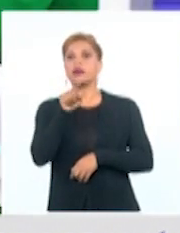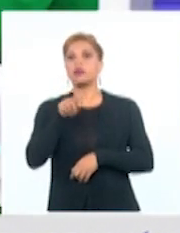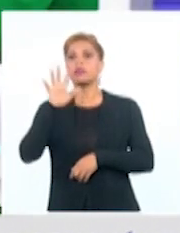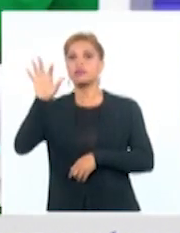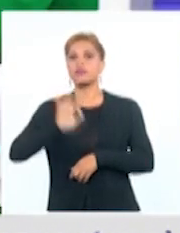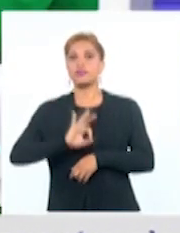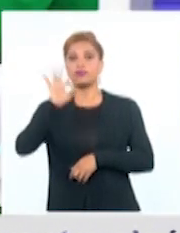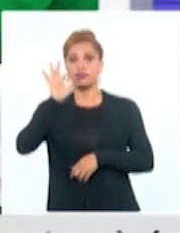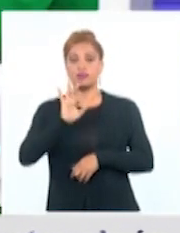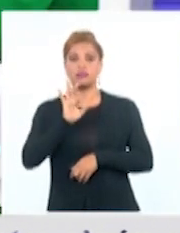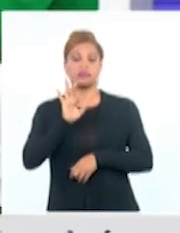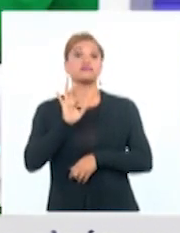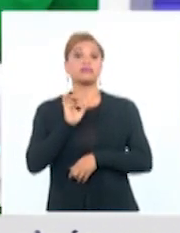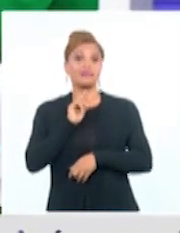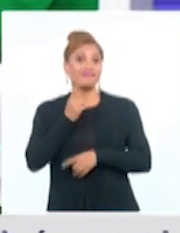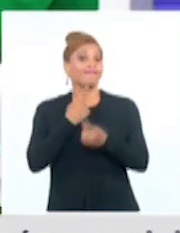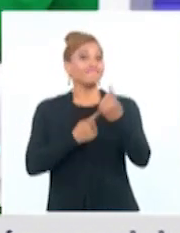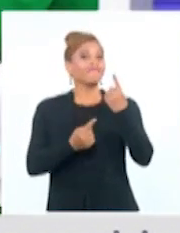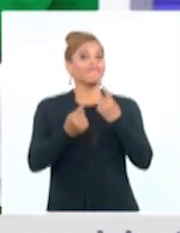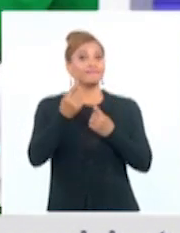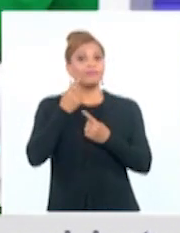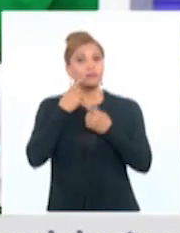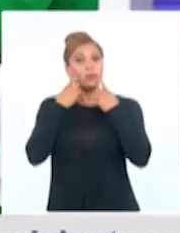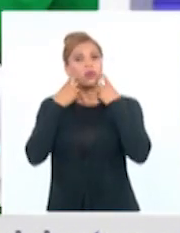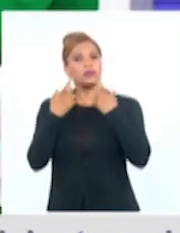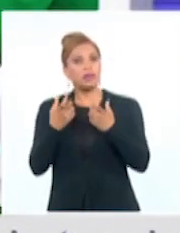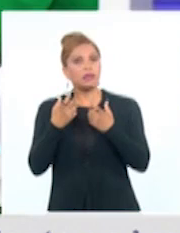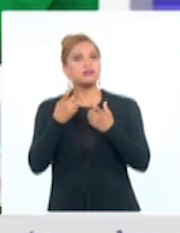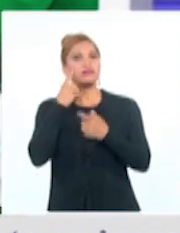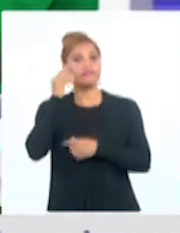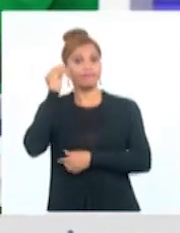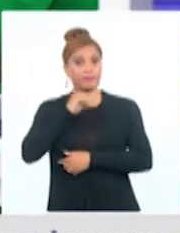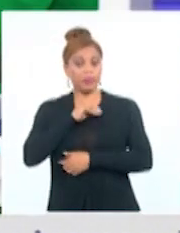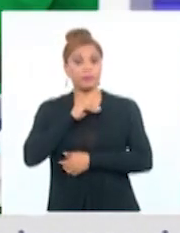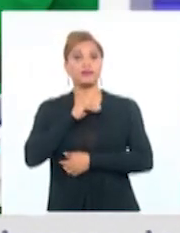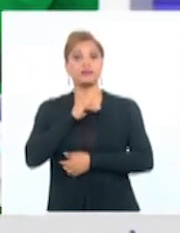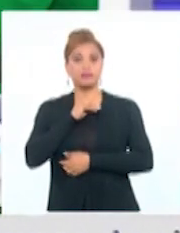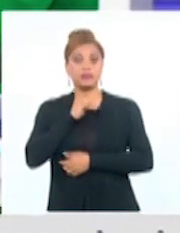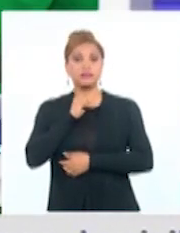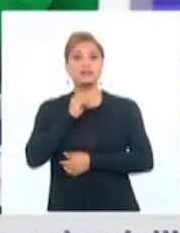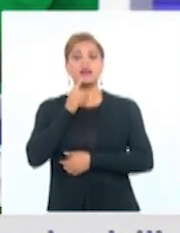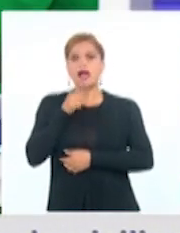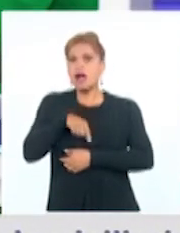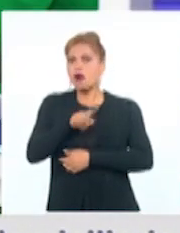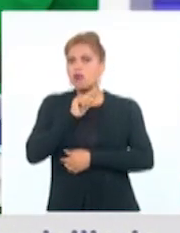diagnóstico. Eso es algo que es importante tenerlo en cuenta, sobre todo ahora que